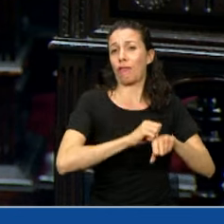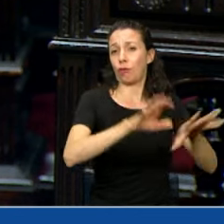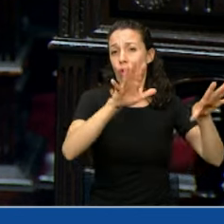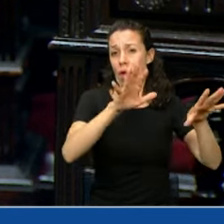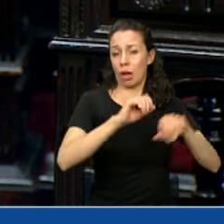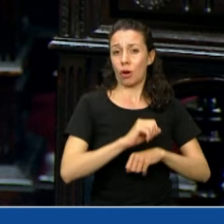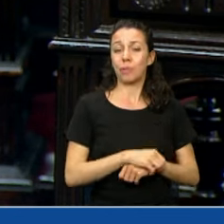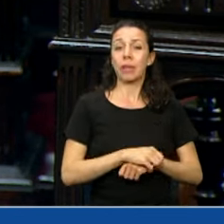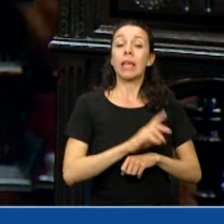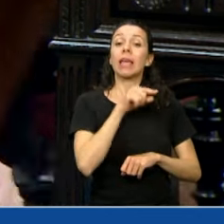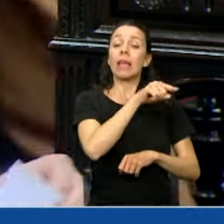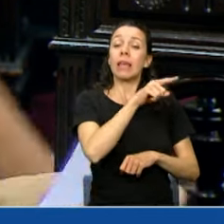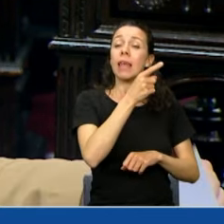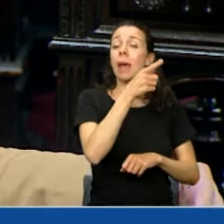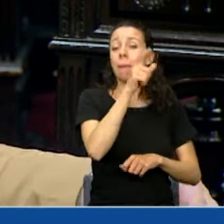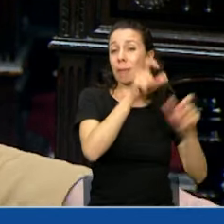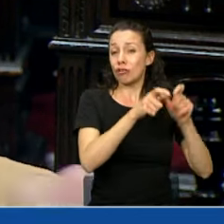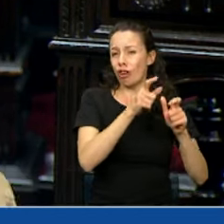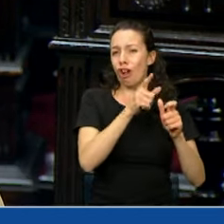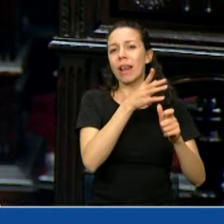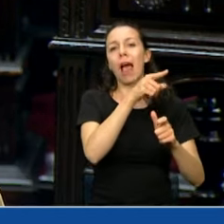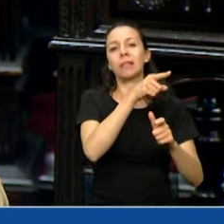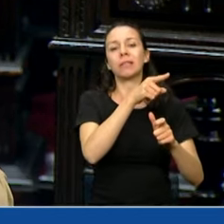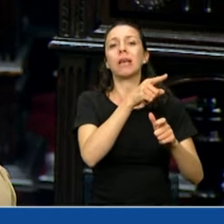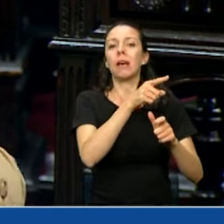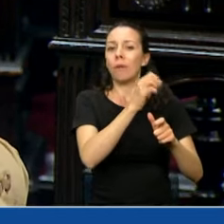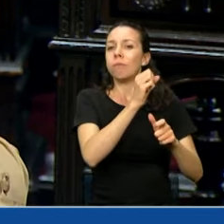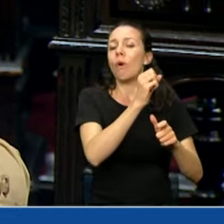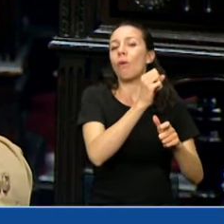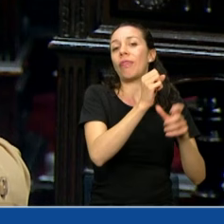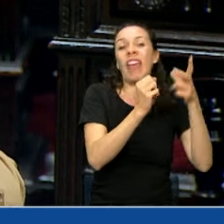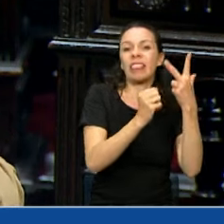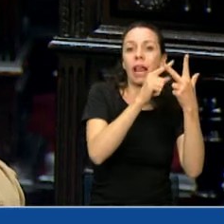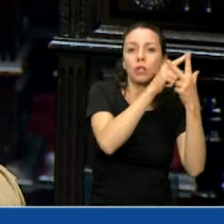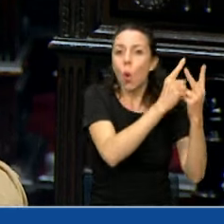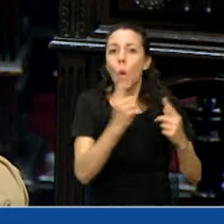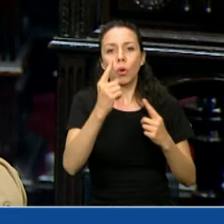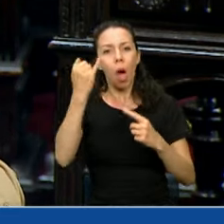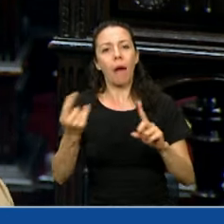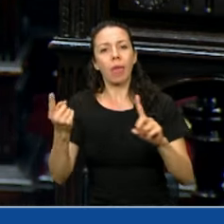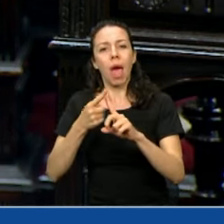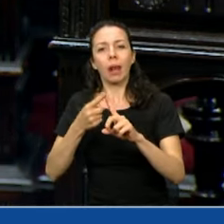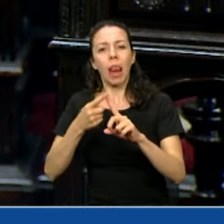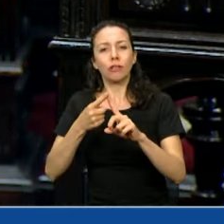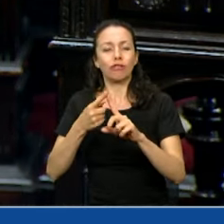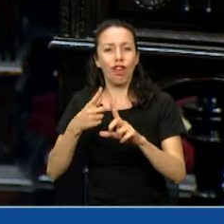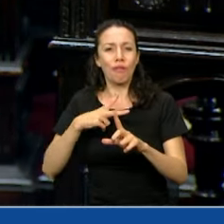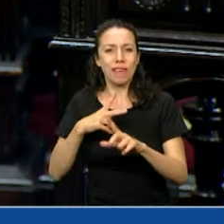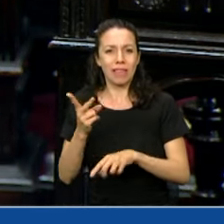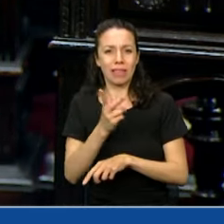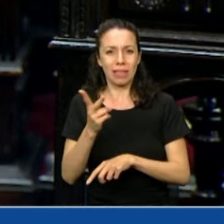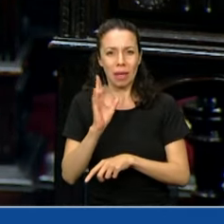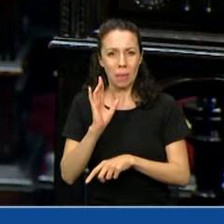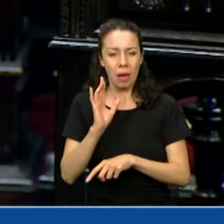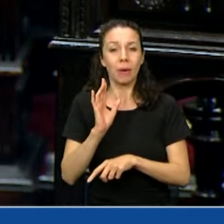agresores han tenido algún tipo de relación íntima con estas mujeres por eso insisto en que por